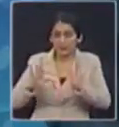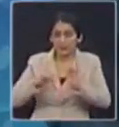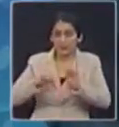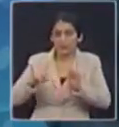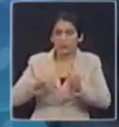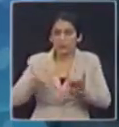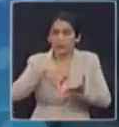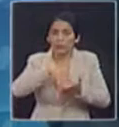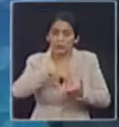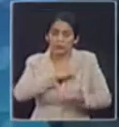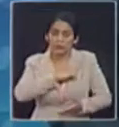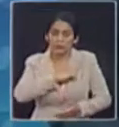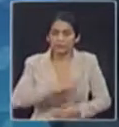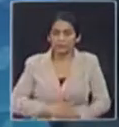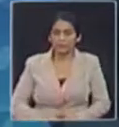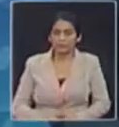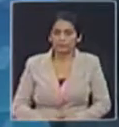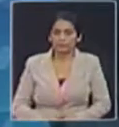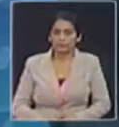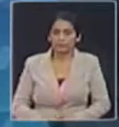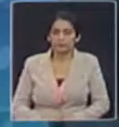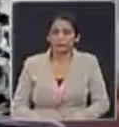superior.